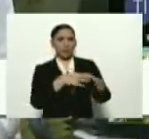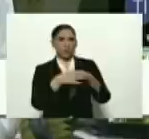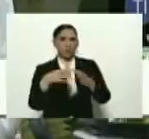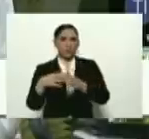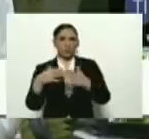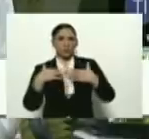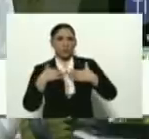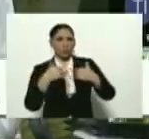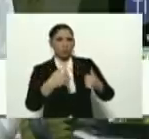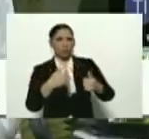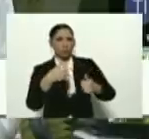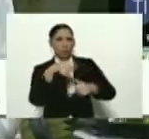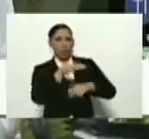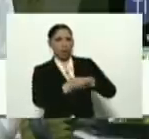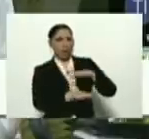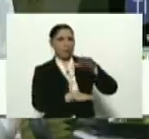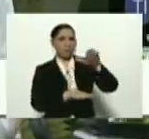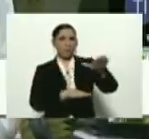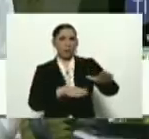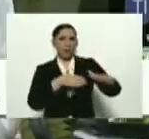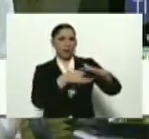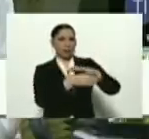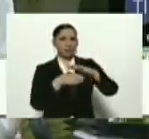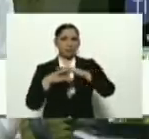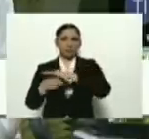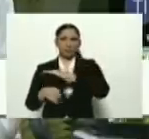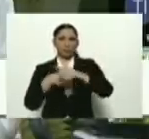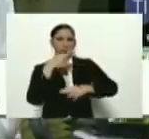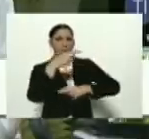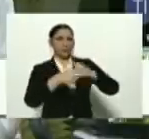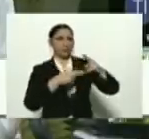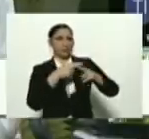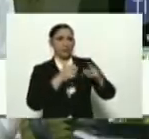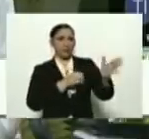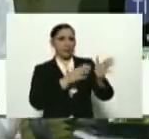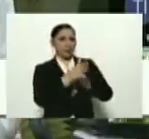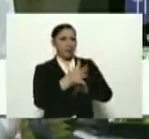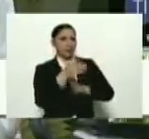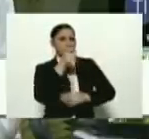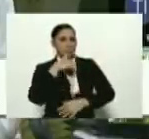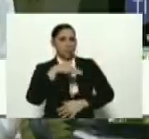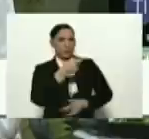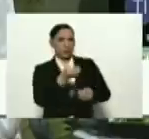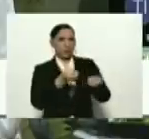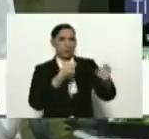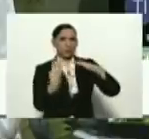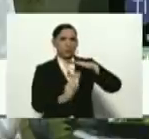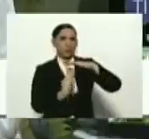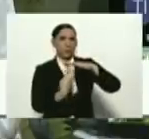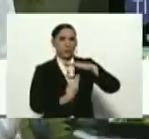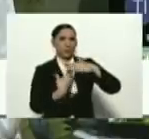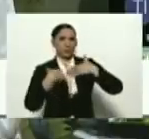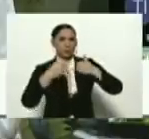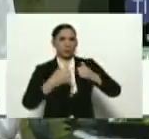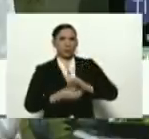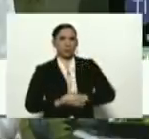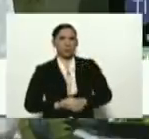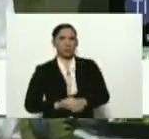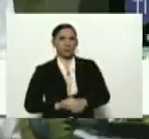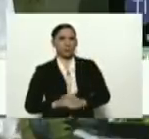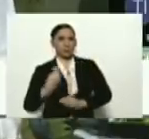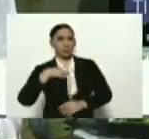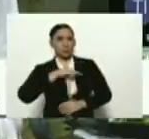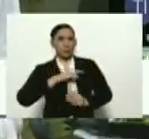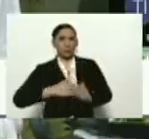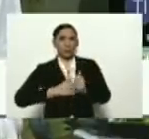salud, avanzando en el acceso universal y gratuito de la población a los servicios básicos de salud. Nuestro